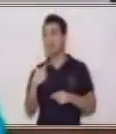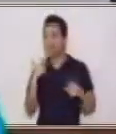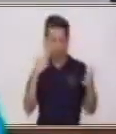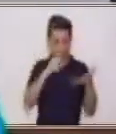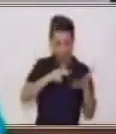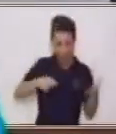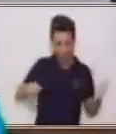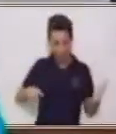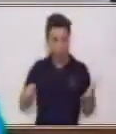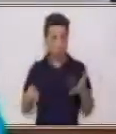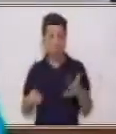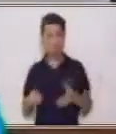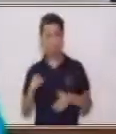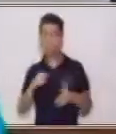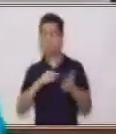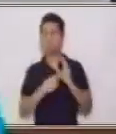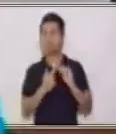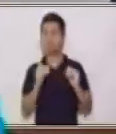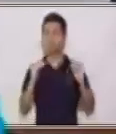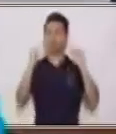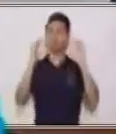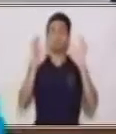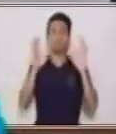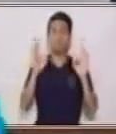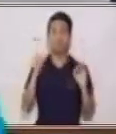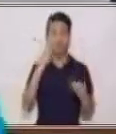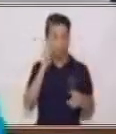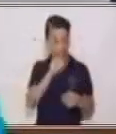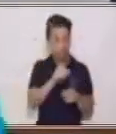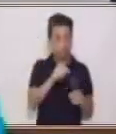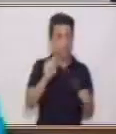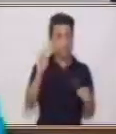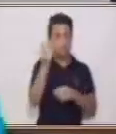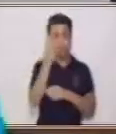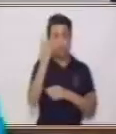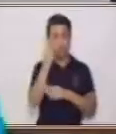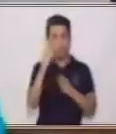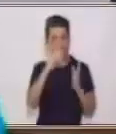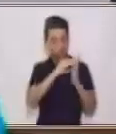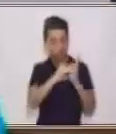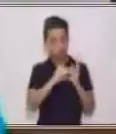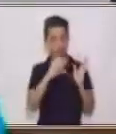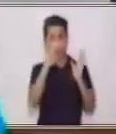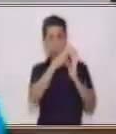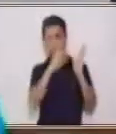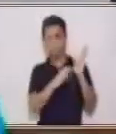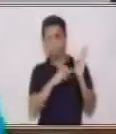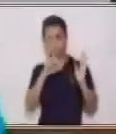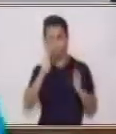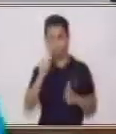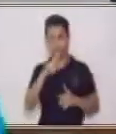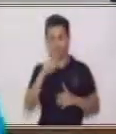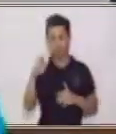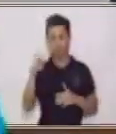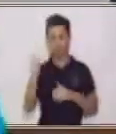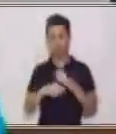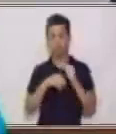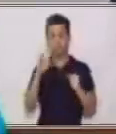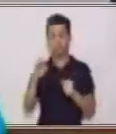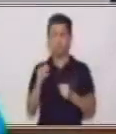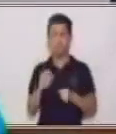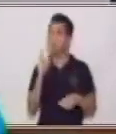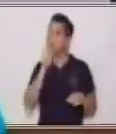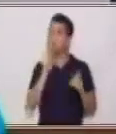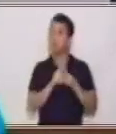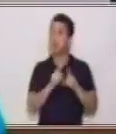sino que irle dándole el énfasis. Y ante todo el énfasis, también el poder trabajar el hecho de que el lector pueda